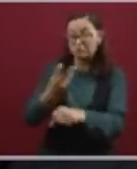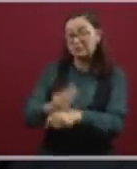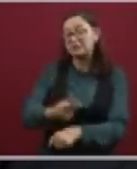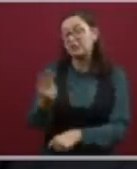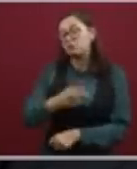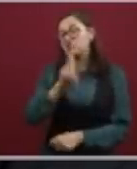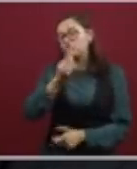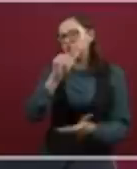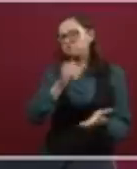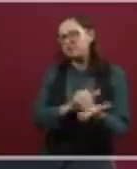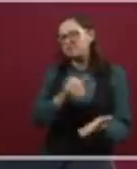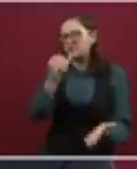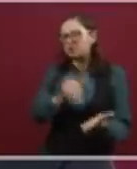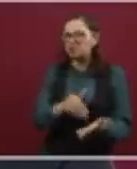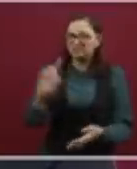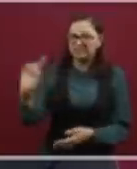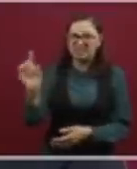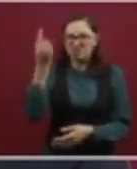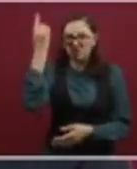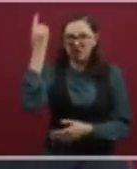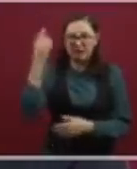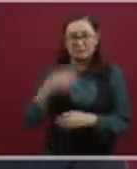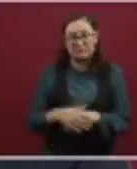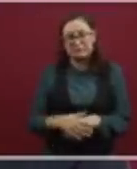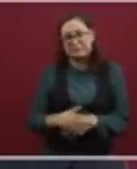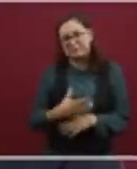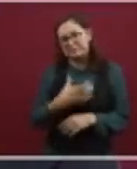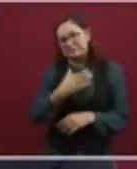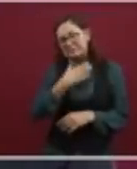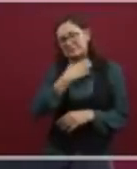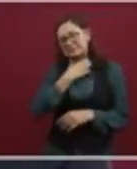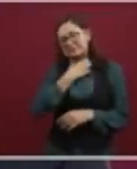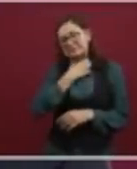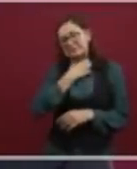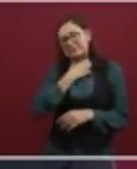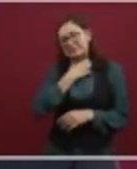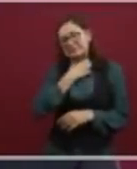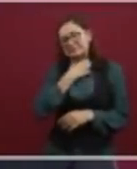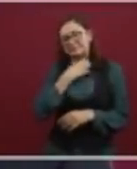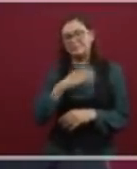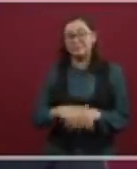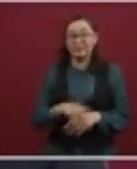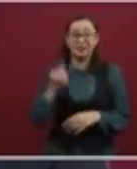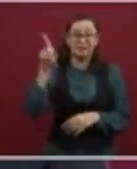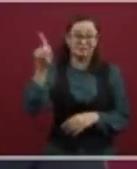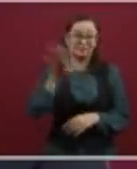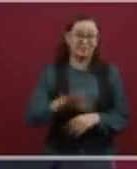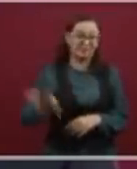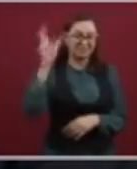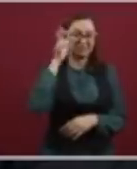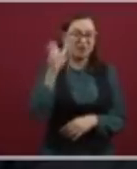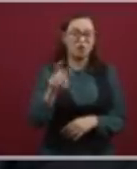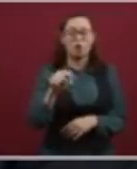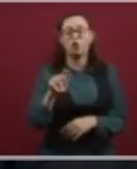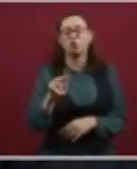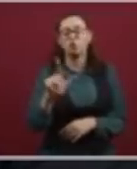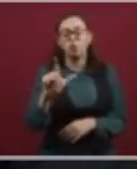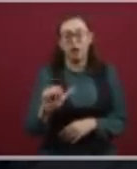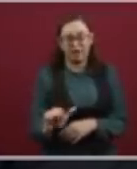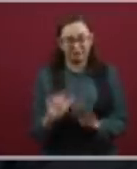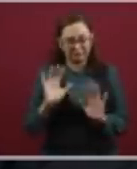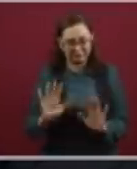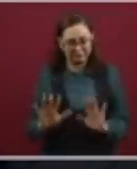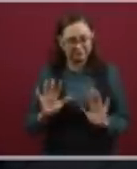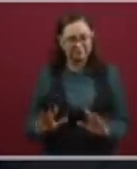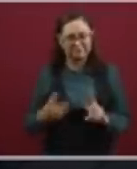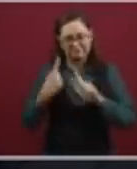2 mil millones de dólares. Entonces estamos, esto en Tula, entonces estamos resolviendo cómo